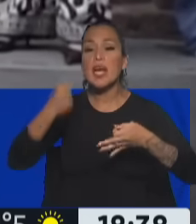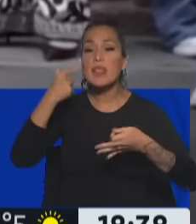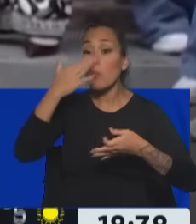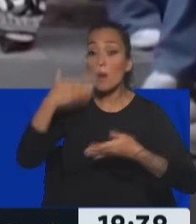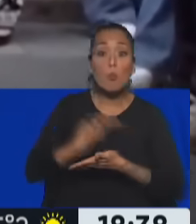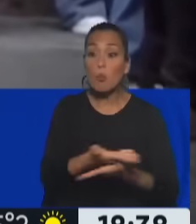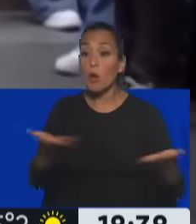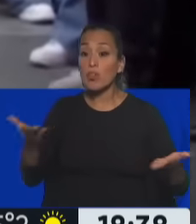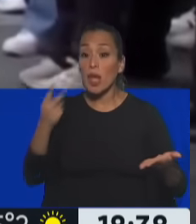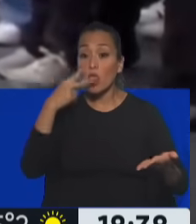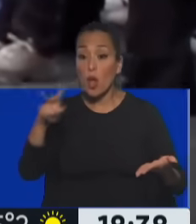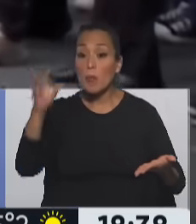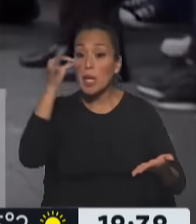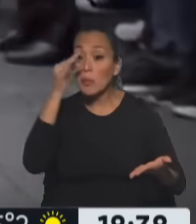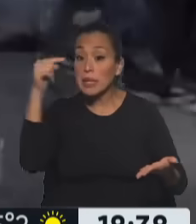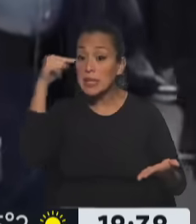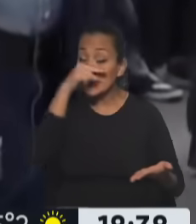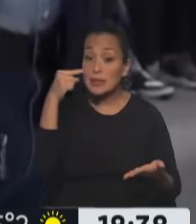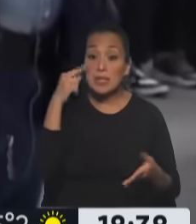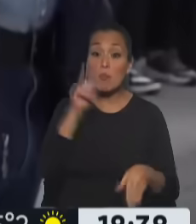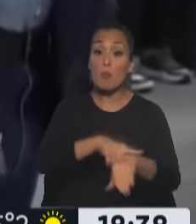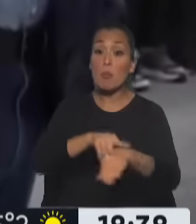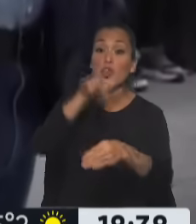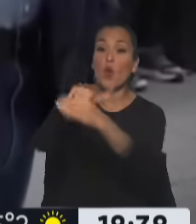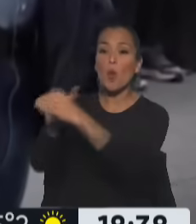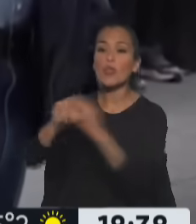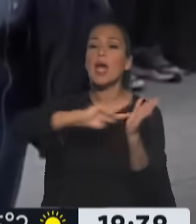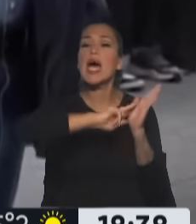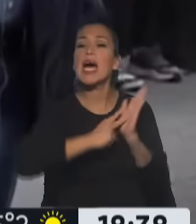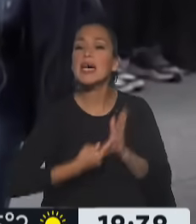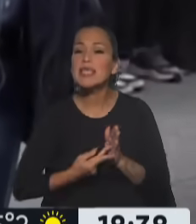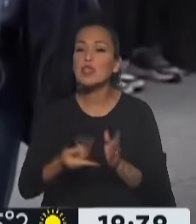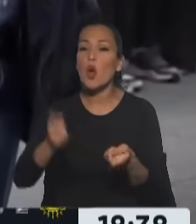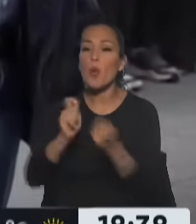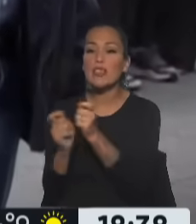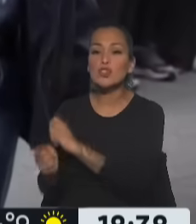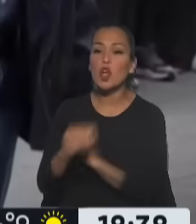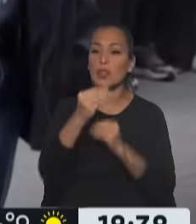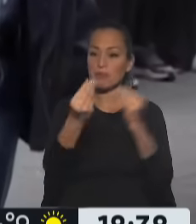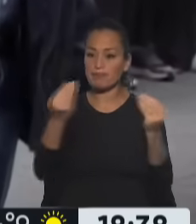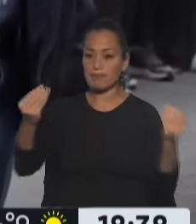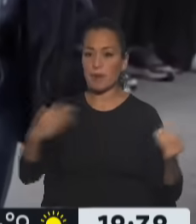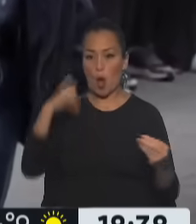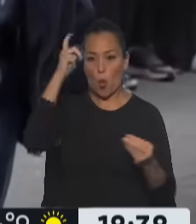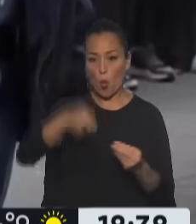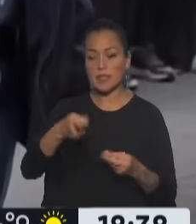en 2027, cuando se vote la renovación de magistrados y jueces.